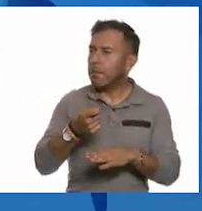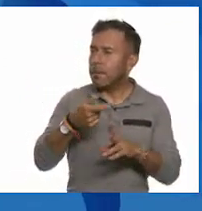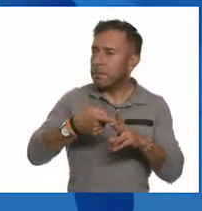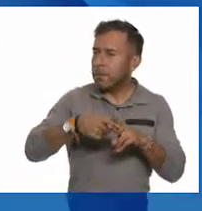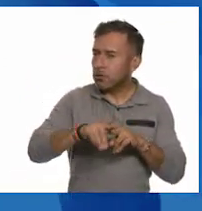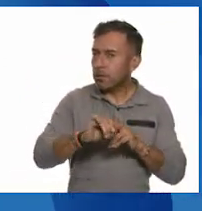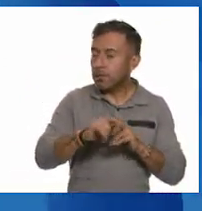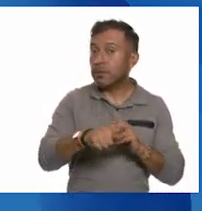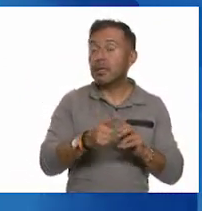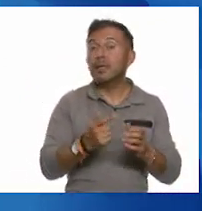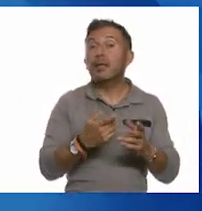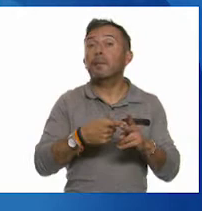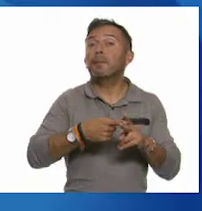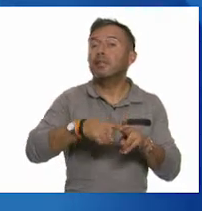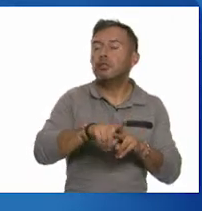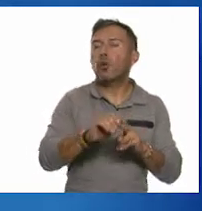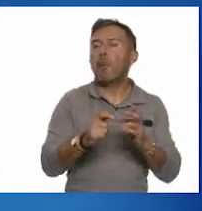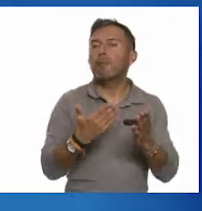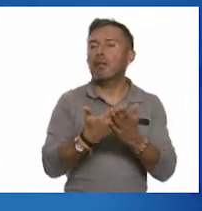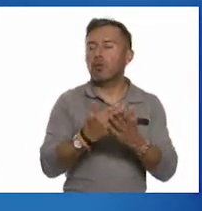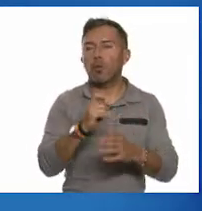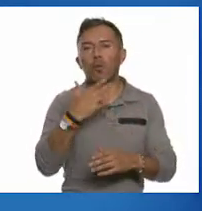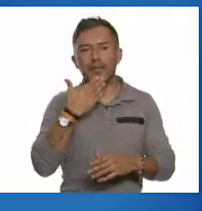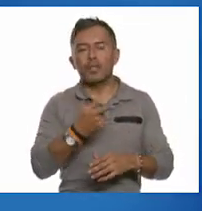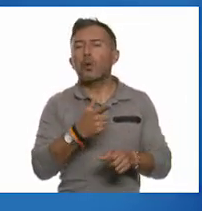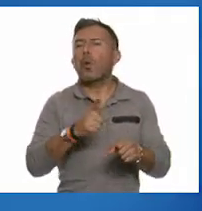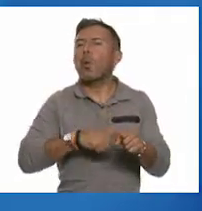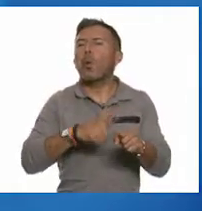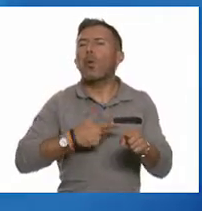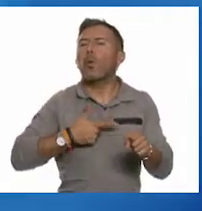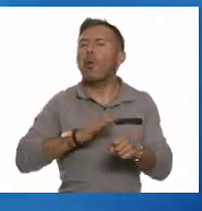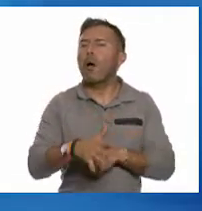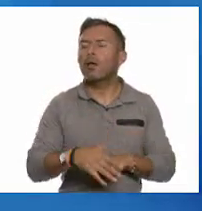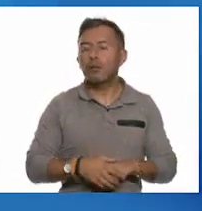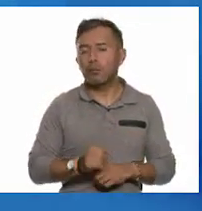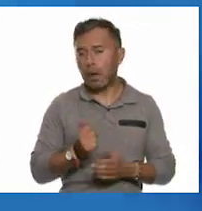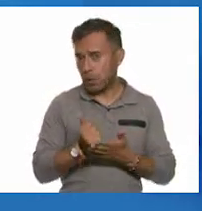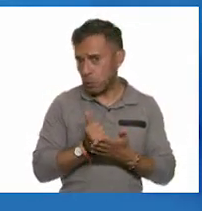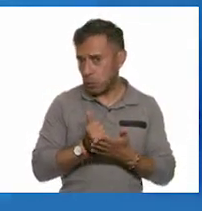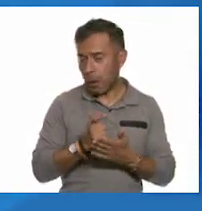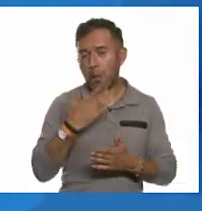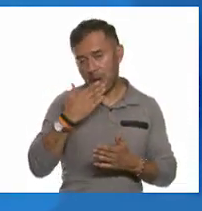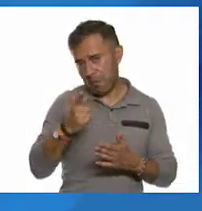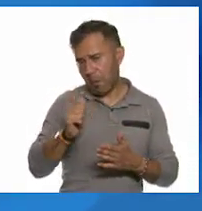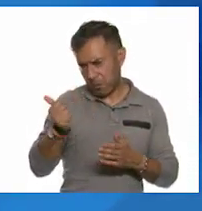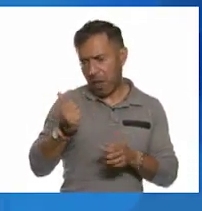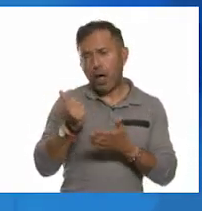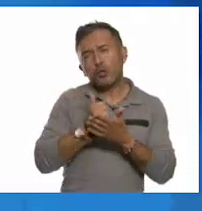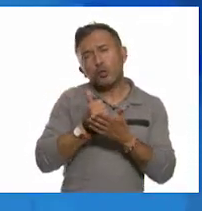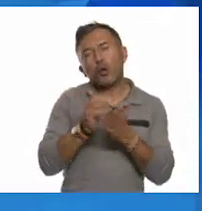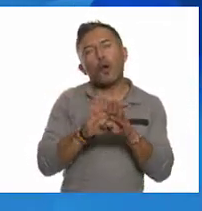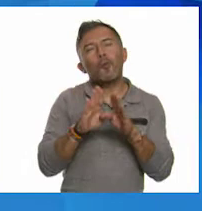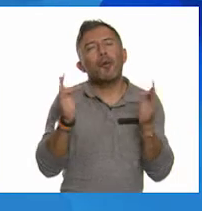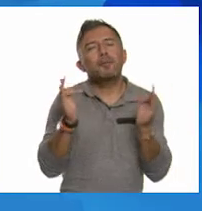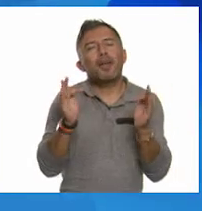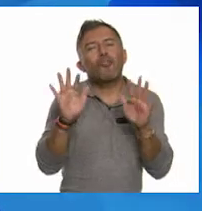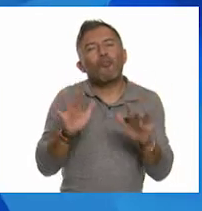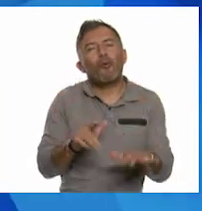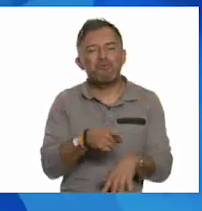el inicio o el planteamiento. Muy bien. ¿Qué color te gusta? Ah, un azulito. Ok, perfecto, Un me azulito gusta de también. invierno porque todavía Ok, no los sí.